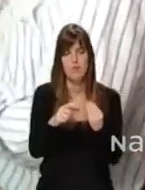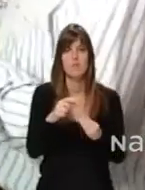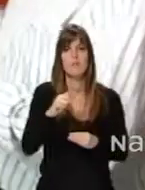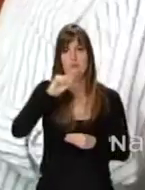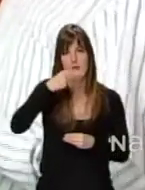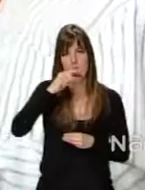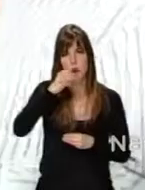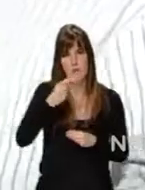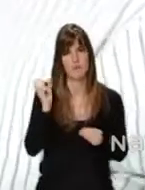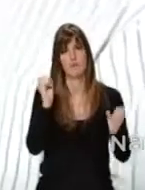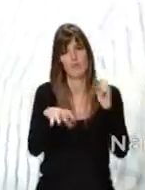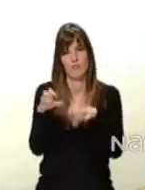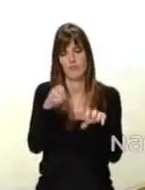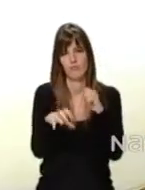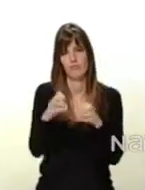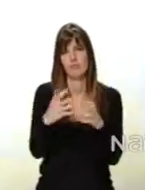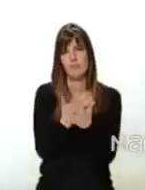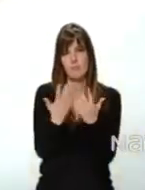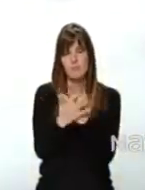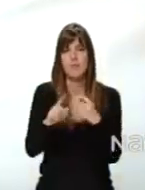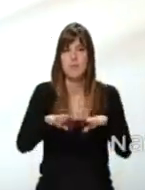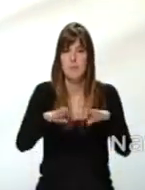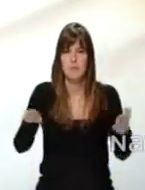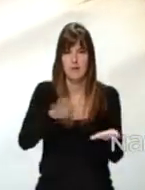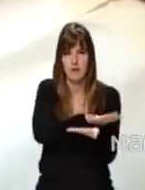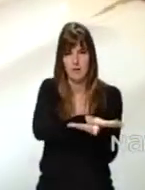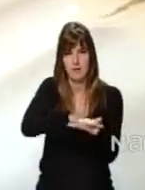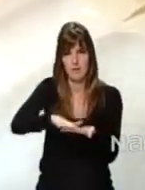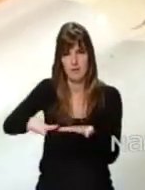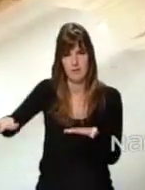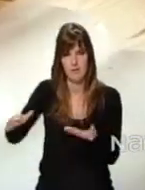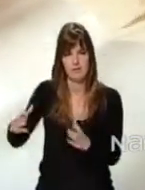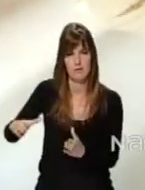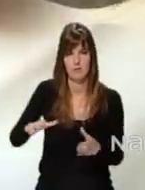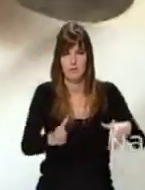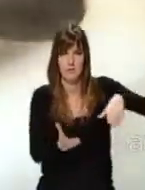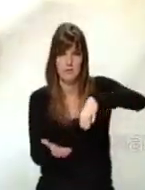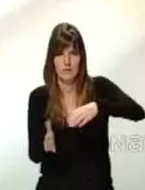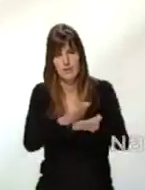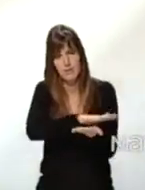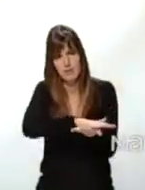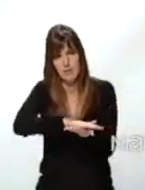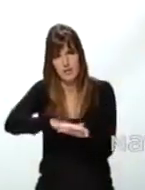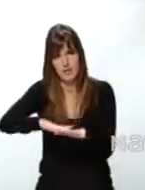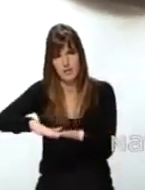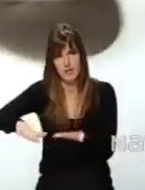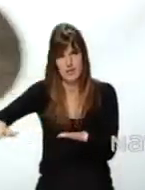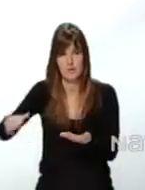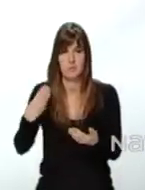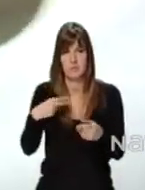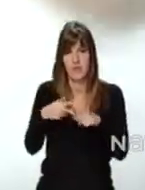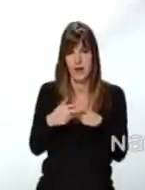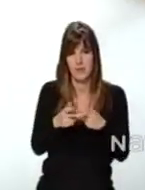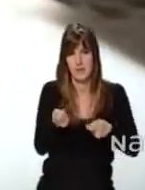es la fórmula que inventó el bisabuelo, y luego lo extendemos en esta mesa. Entonces, una vez que se vierte aquí, hay que extenderlo, que utilizamos aquella